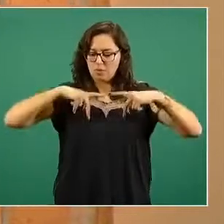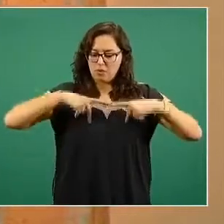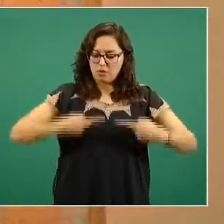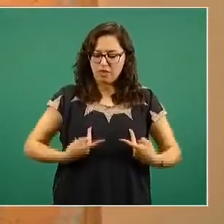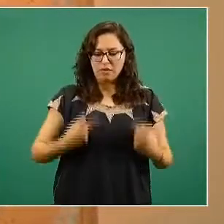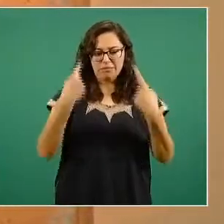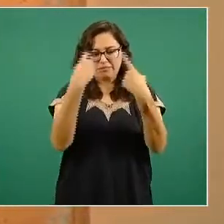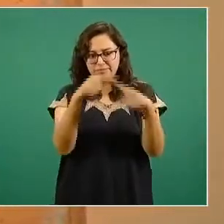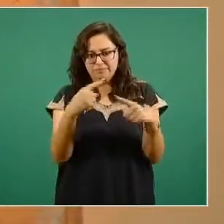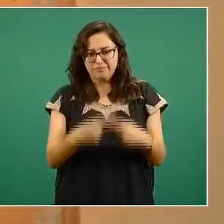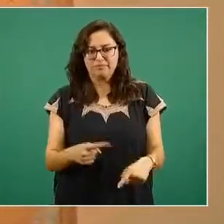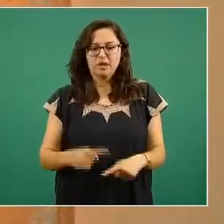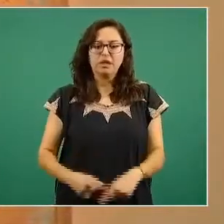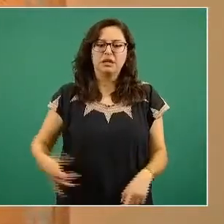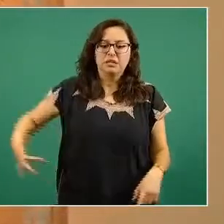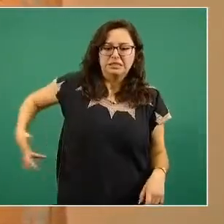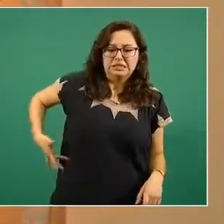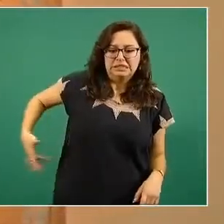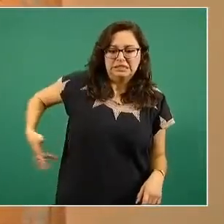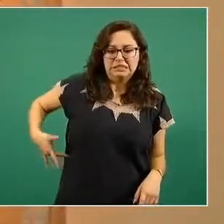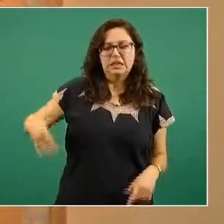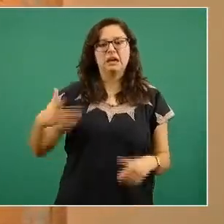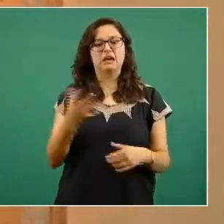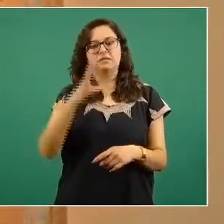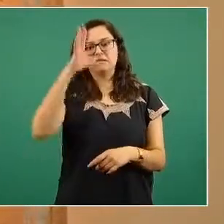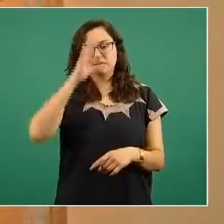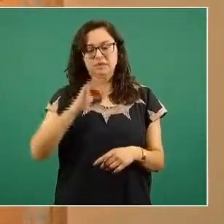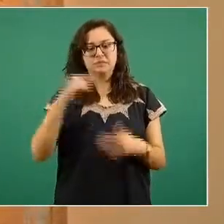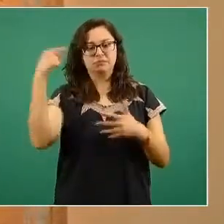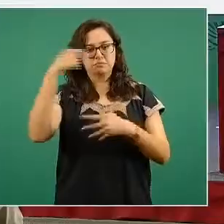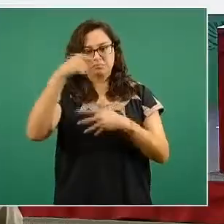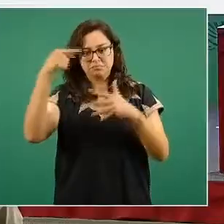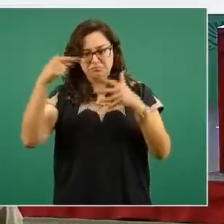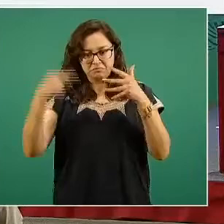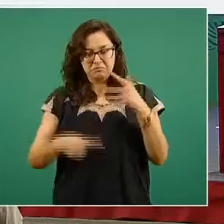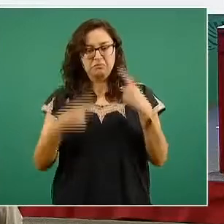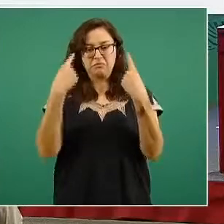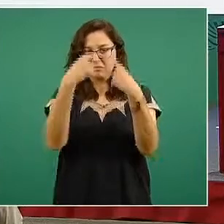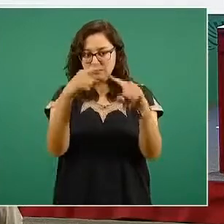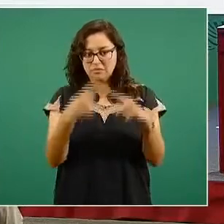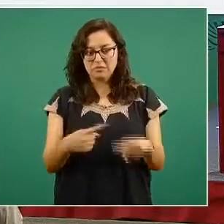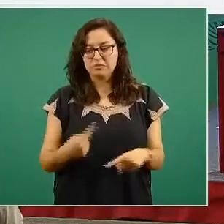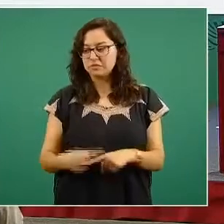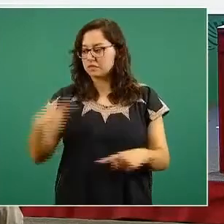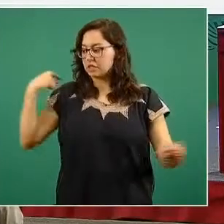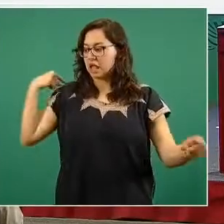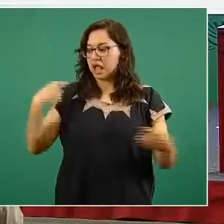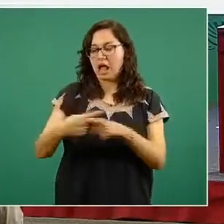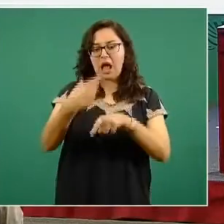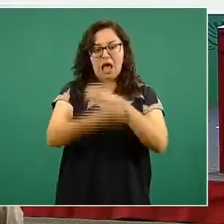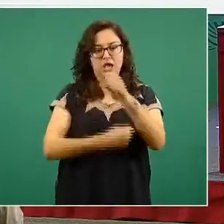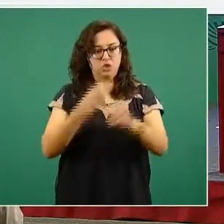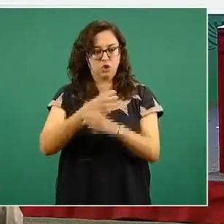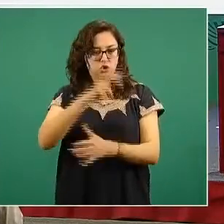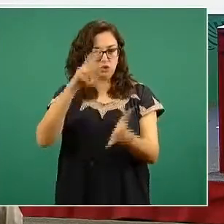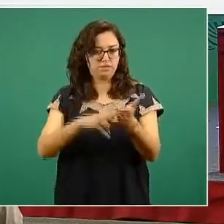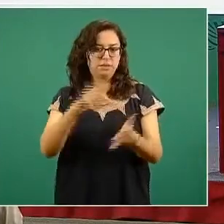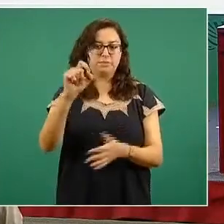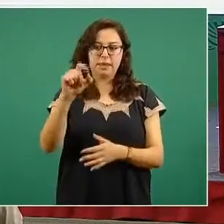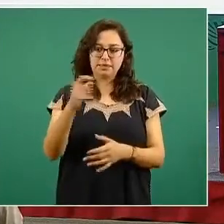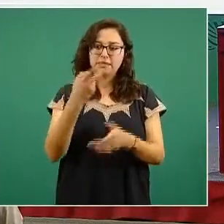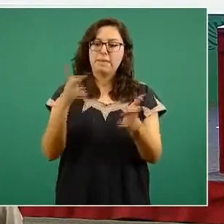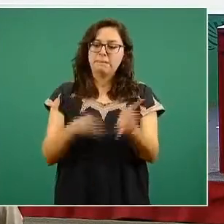inmunosupresión, enfermedad renal crónica, etcétera. Las que hemos estado mencionando durante todo 2020, que con base en la evidencia